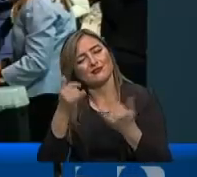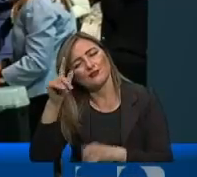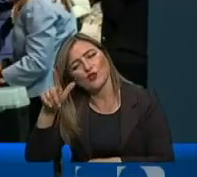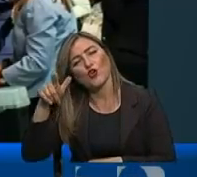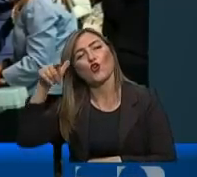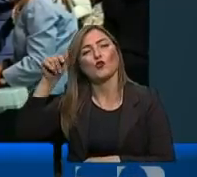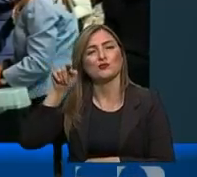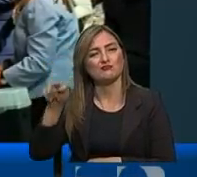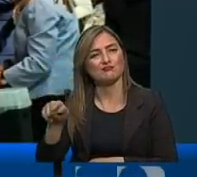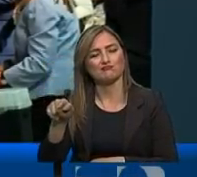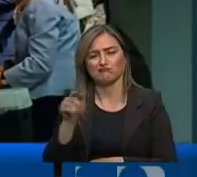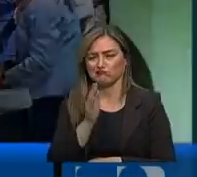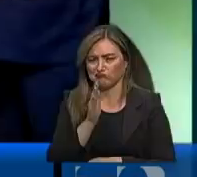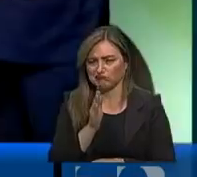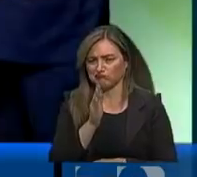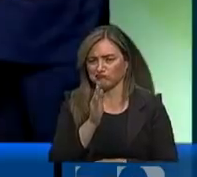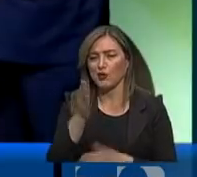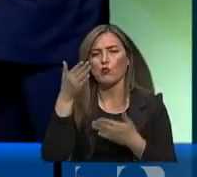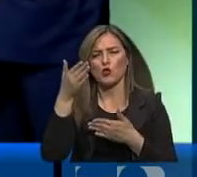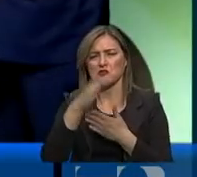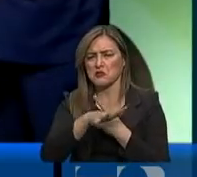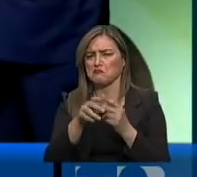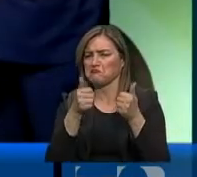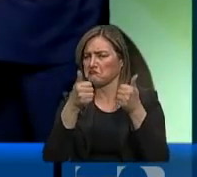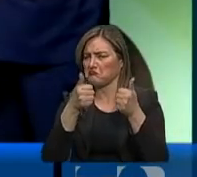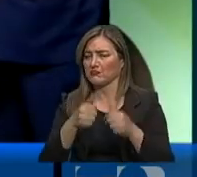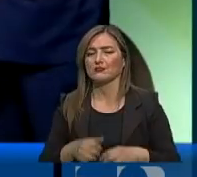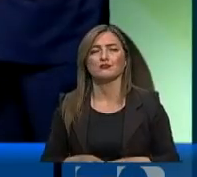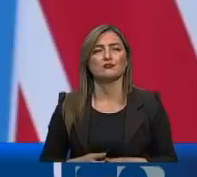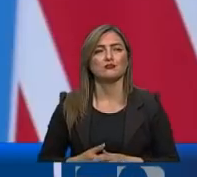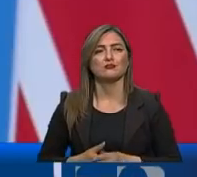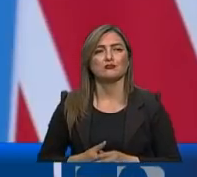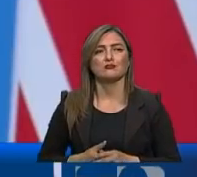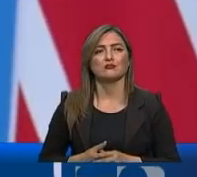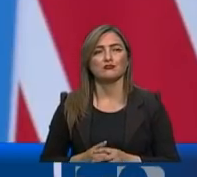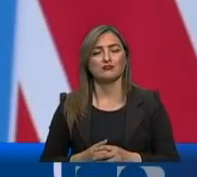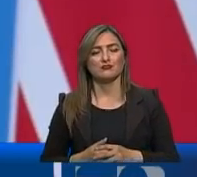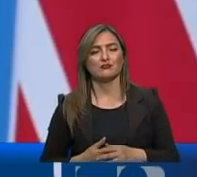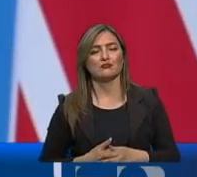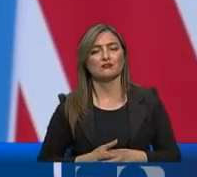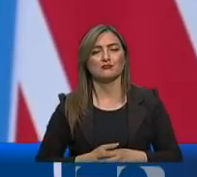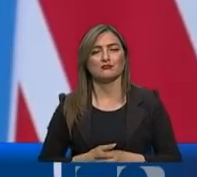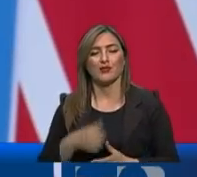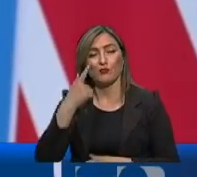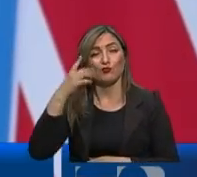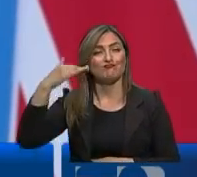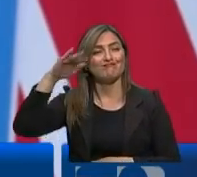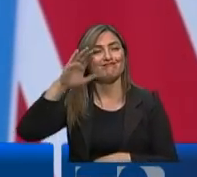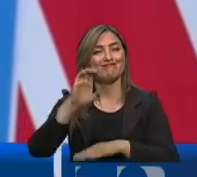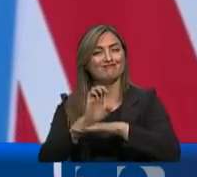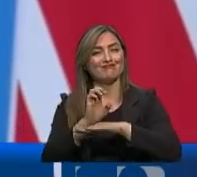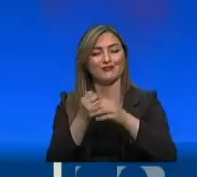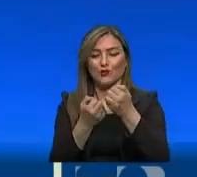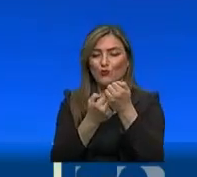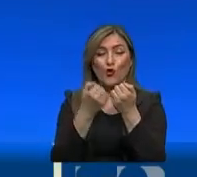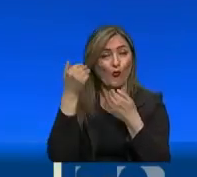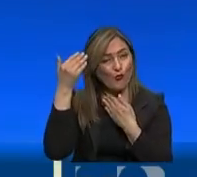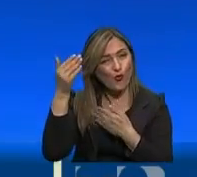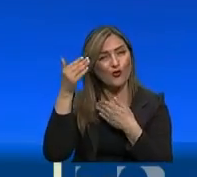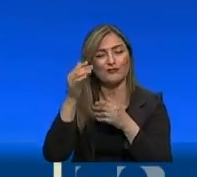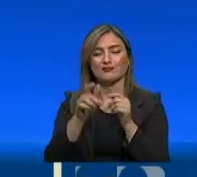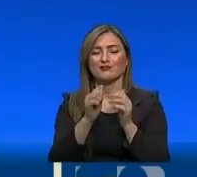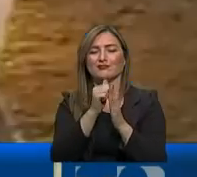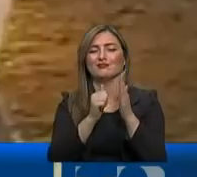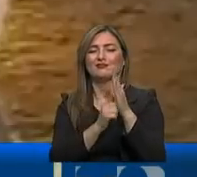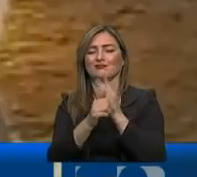gobierno está en la senda correcta de la política ambiental. A los tiempos en el Ecuador tenemos apoyo político a la